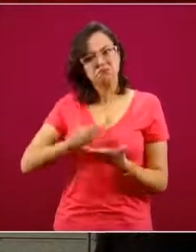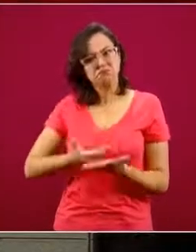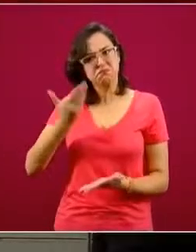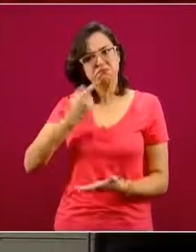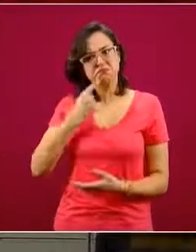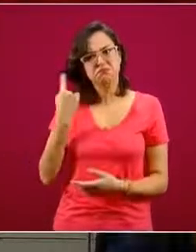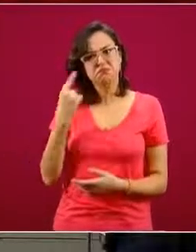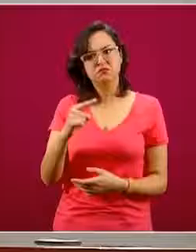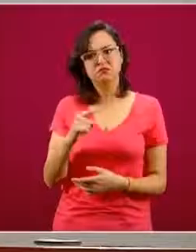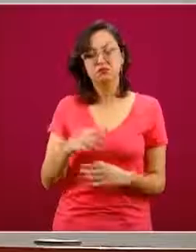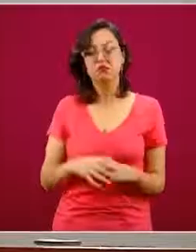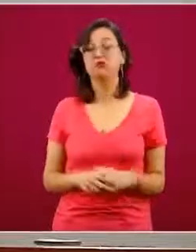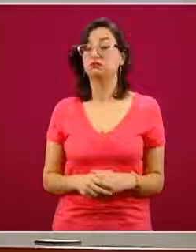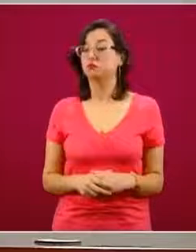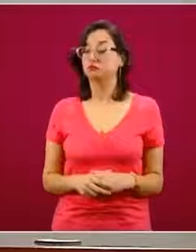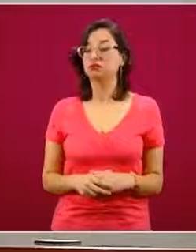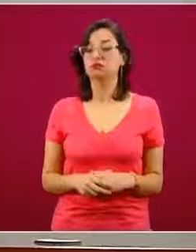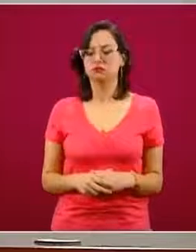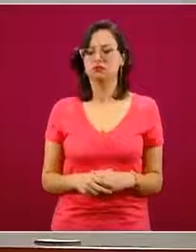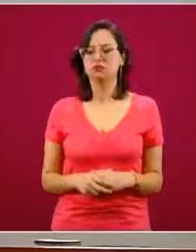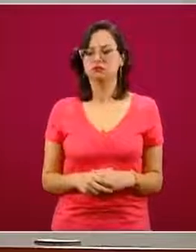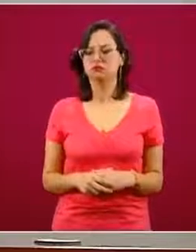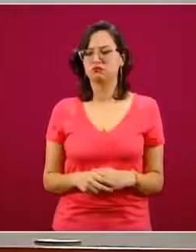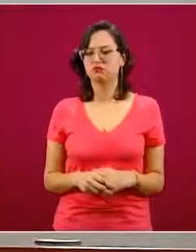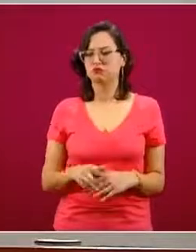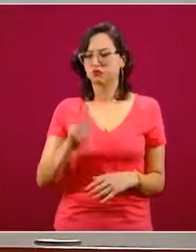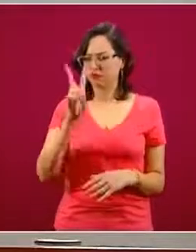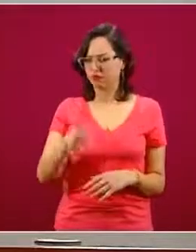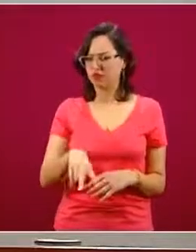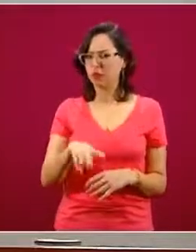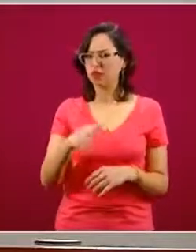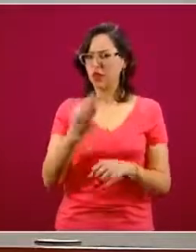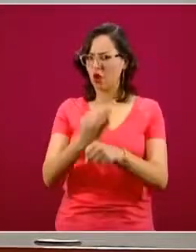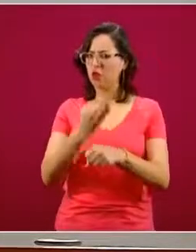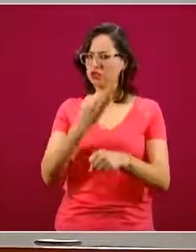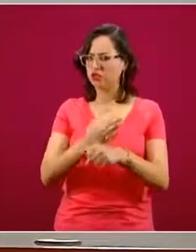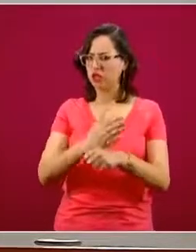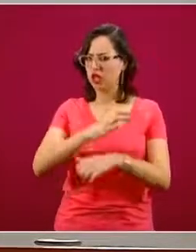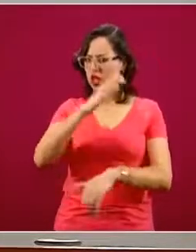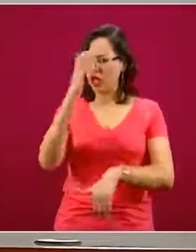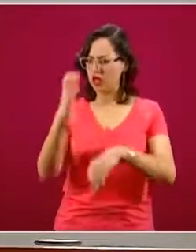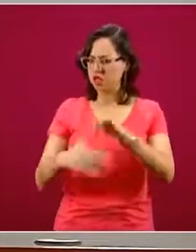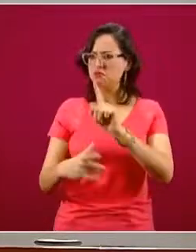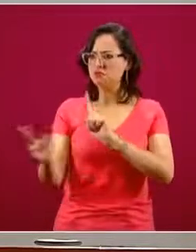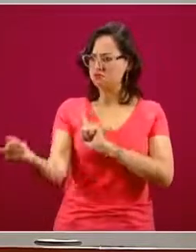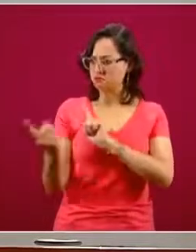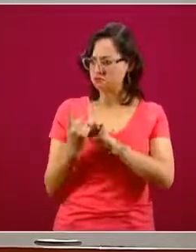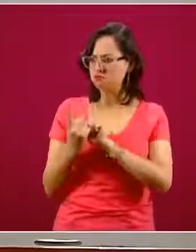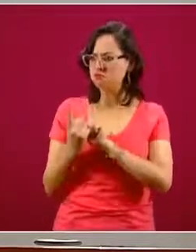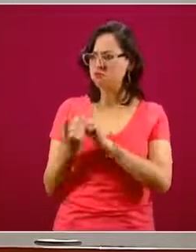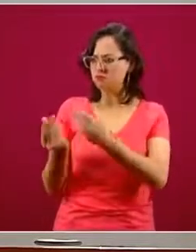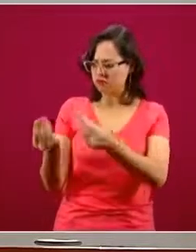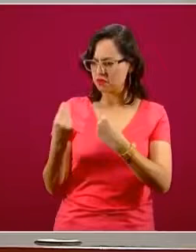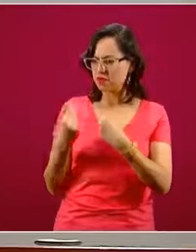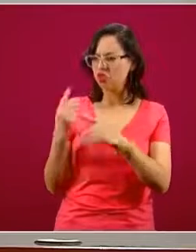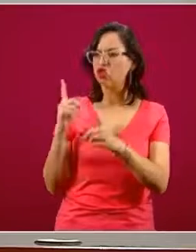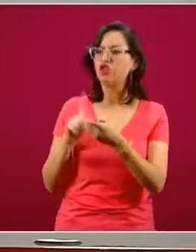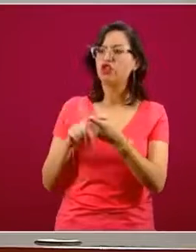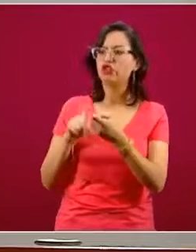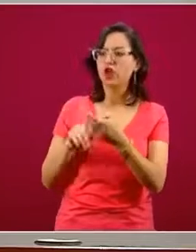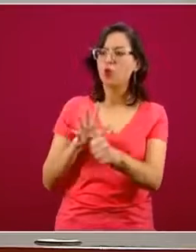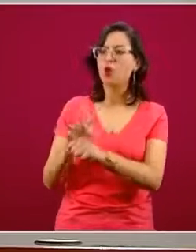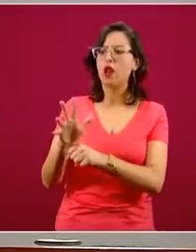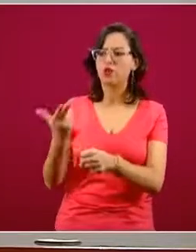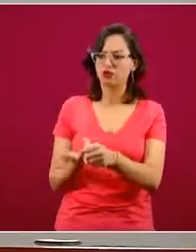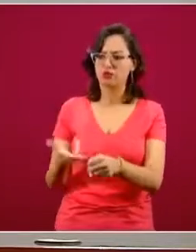denuncia sobre un hecho. Le agradezco mucho si ahorita al final de la conferencia nos comparte información específica sobre el